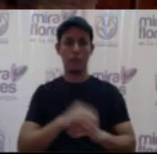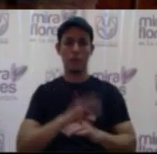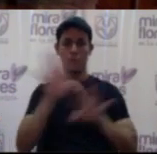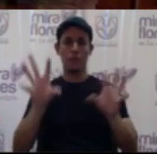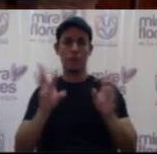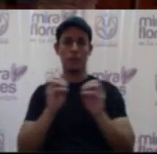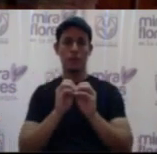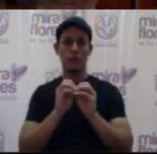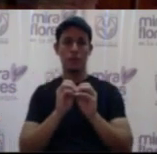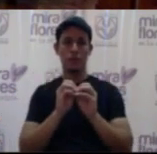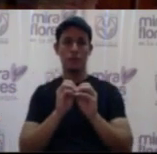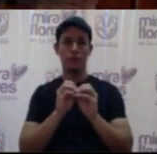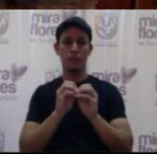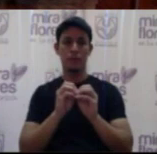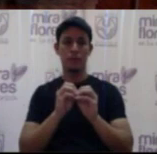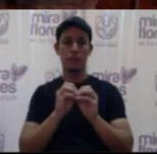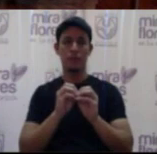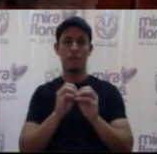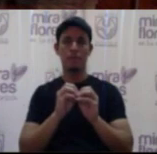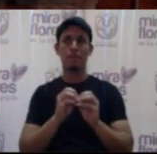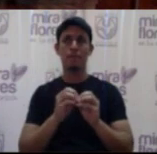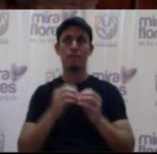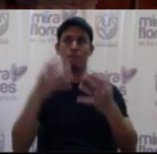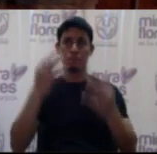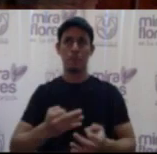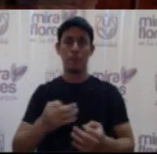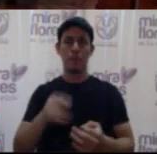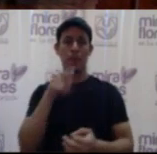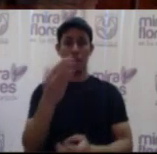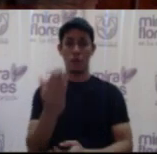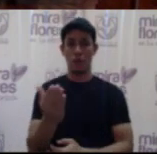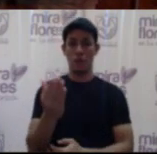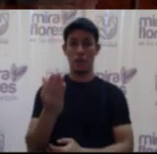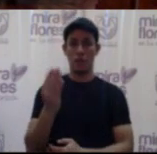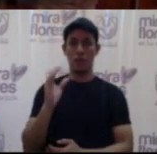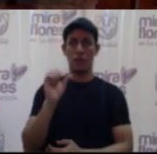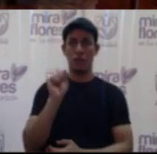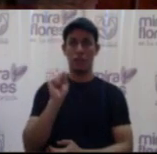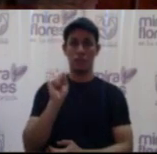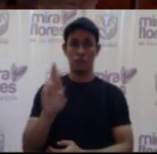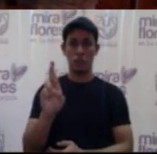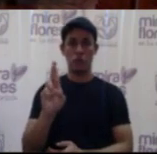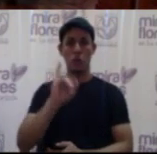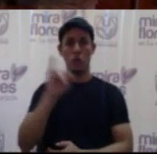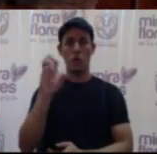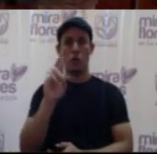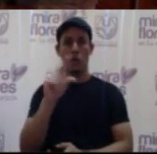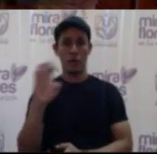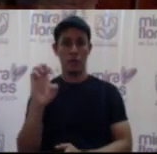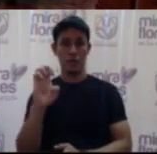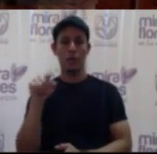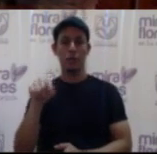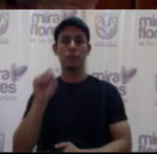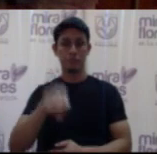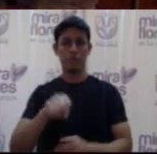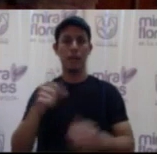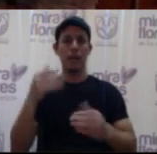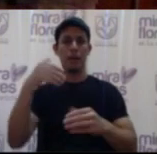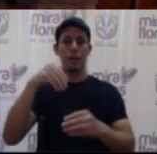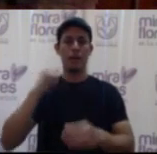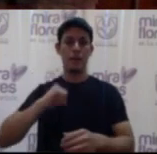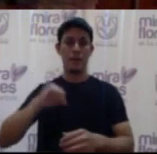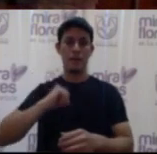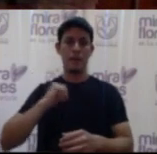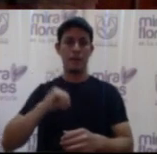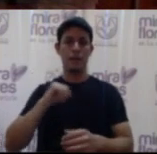total de actas procesadas, es un hecho irreversible que el señor Jorge Vicente Martín Muñoz Wells ha sido electo como alcalde metropolitano de Lima para el